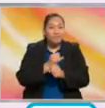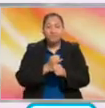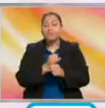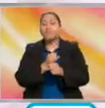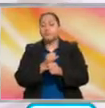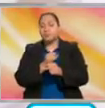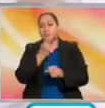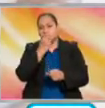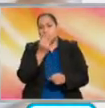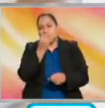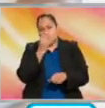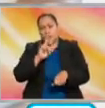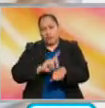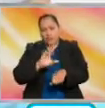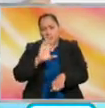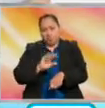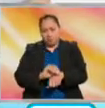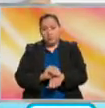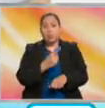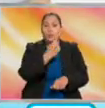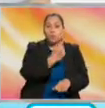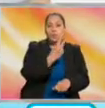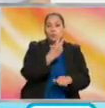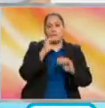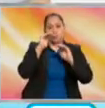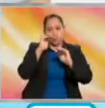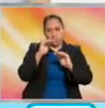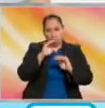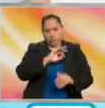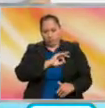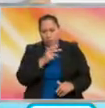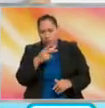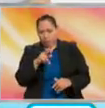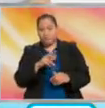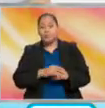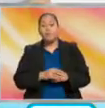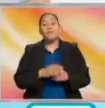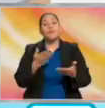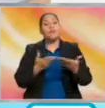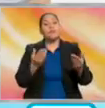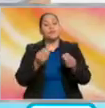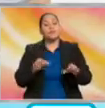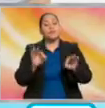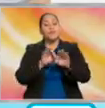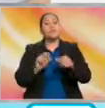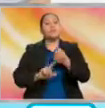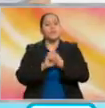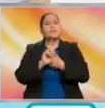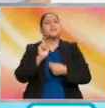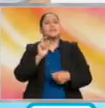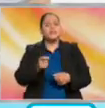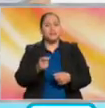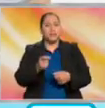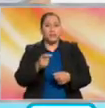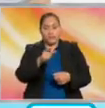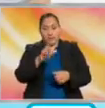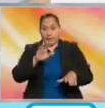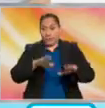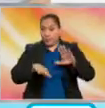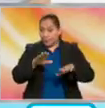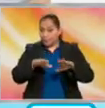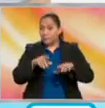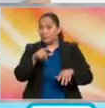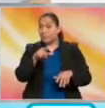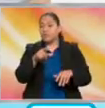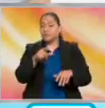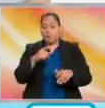incluso lo puedes comer diario, ¿no? Ajá. 1, 2 máximo. Ahora, muy importante, ¿cuál es el problema? A veces no es tanto